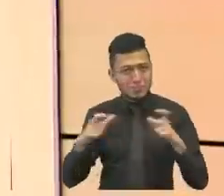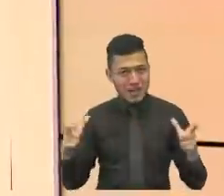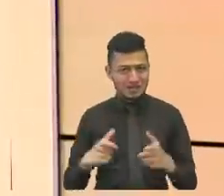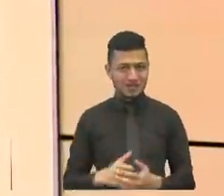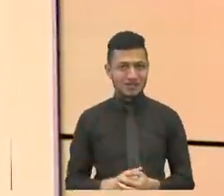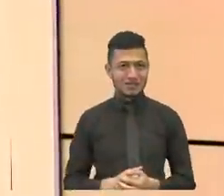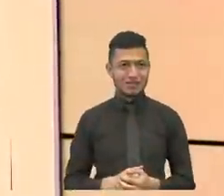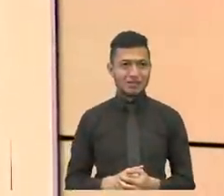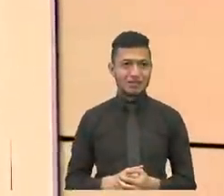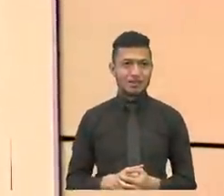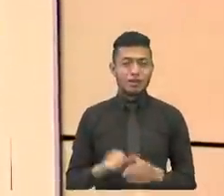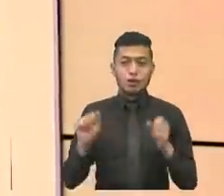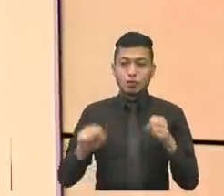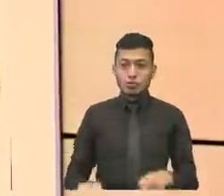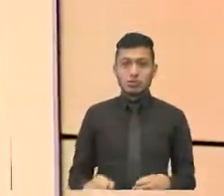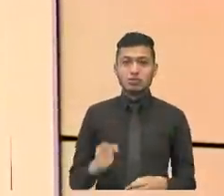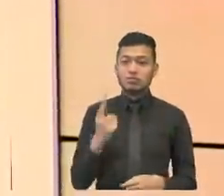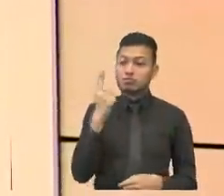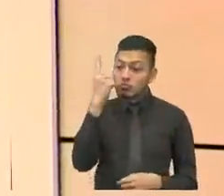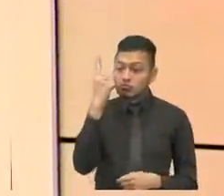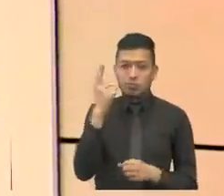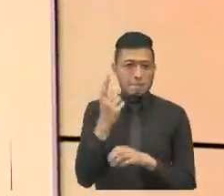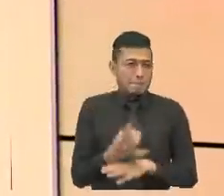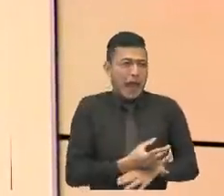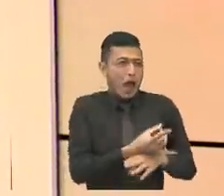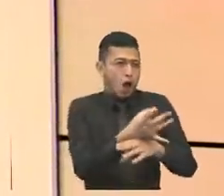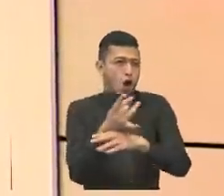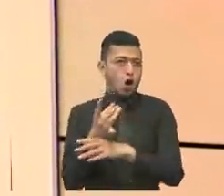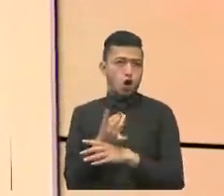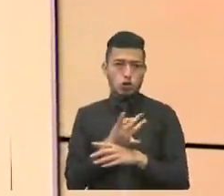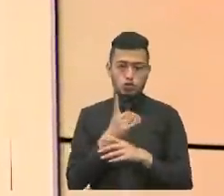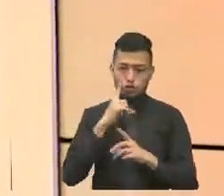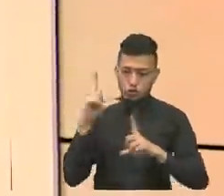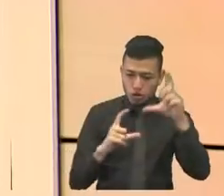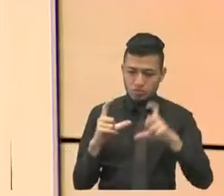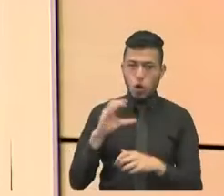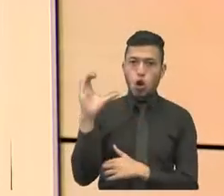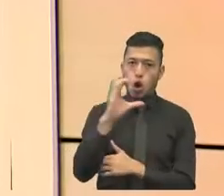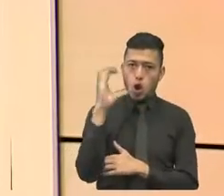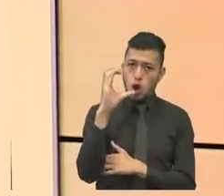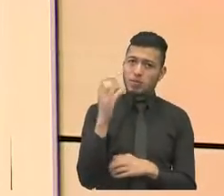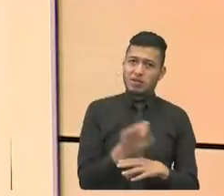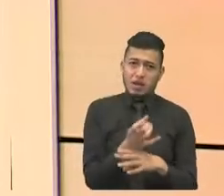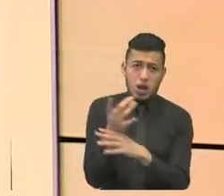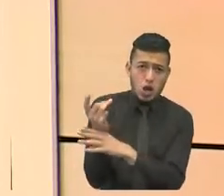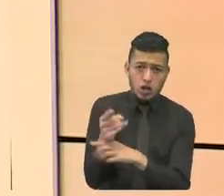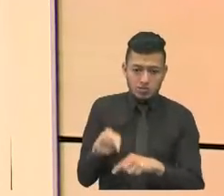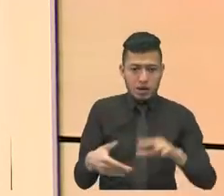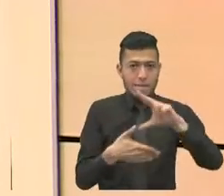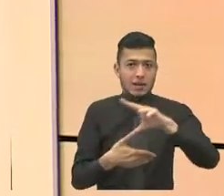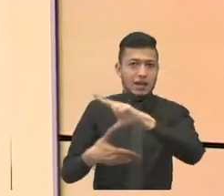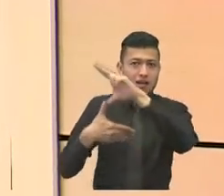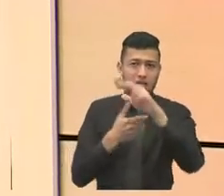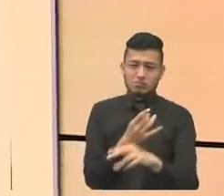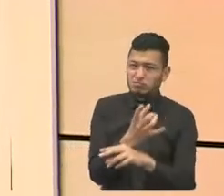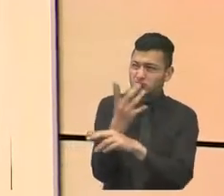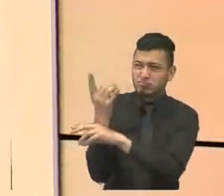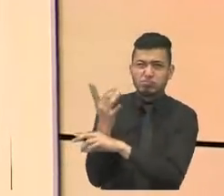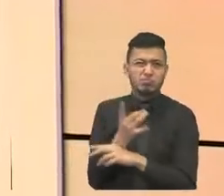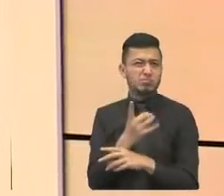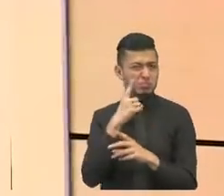turístico, podría ser el mejor punto turístico de toda Colombia y posiblemente uno de los mejores de toda América Latina.